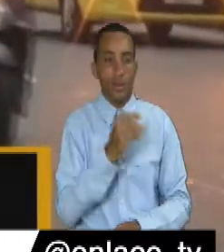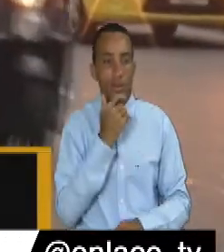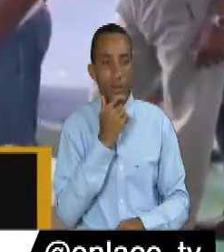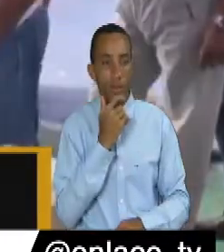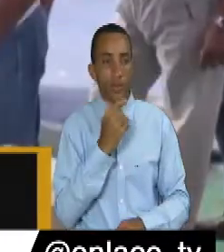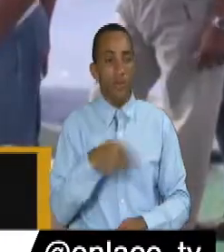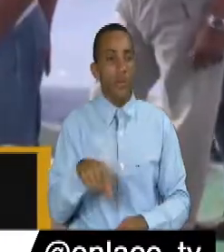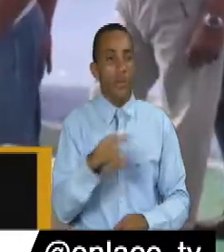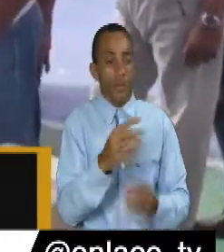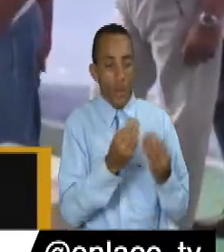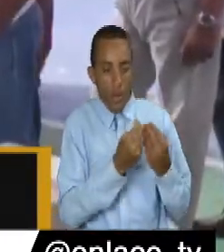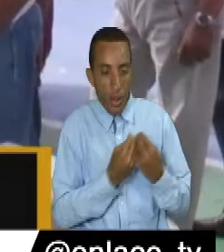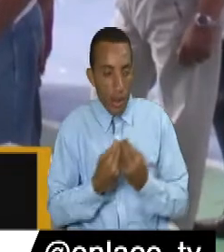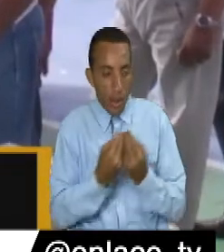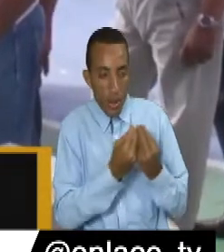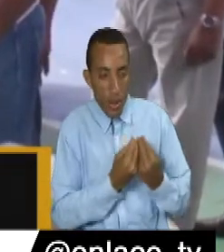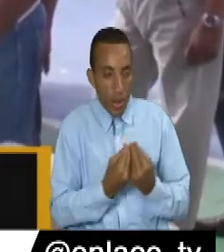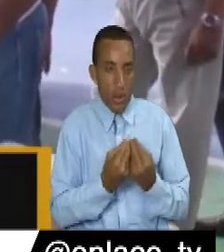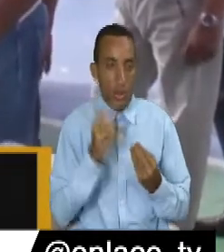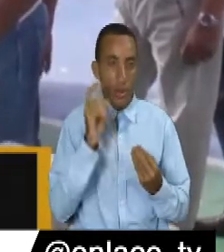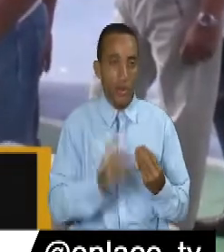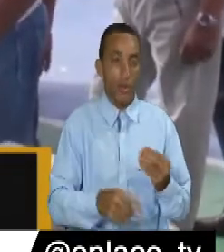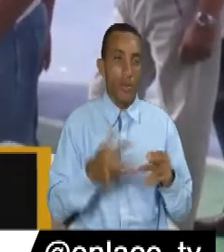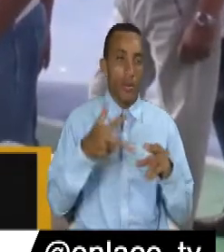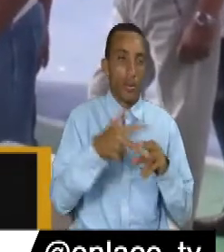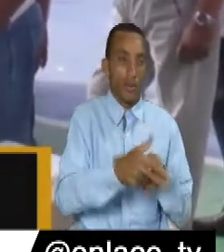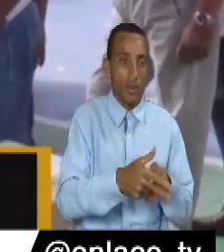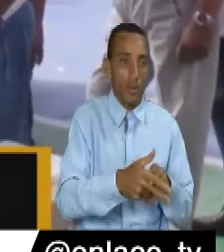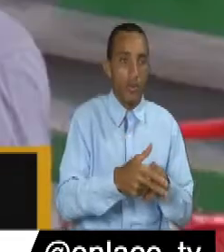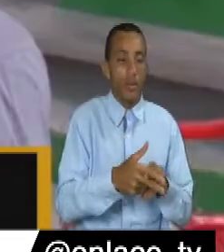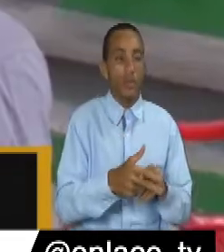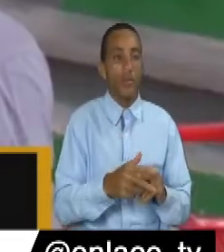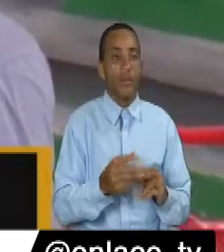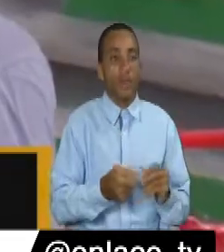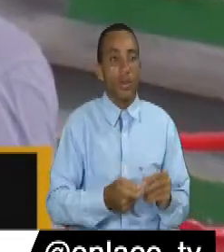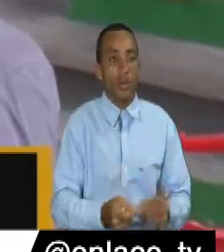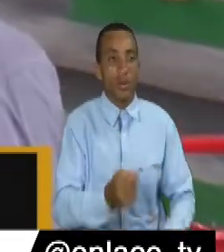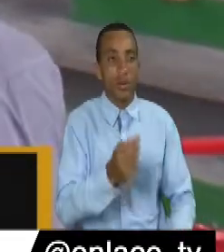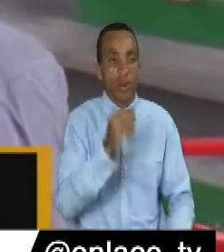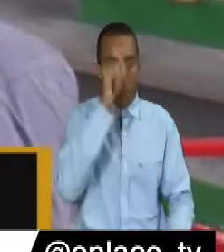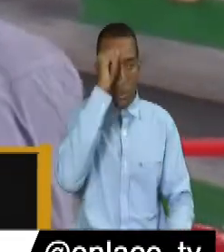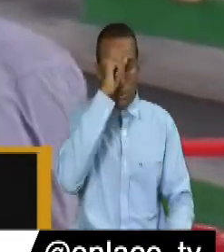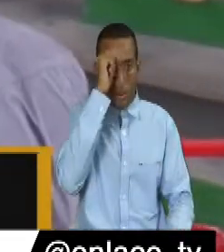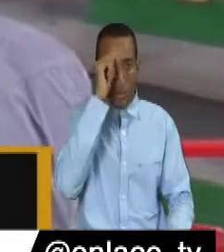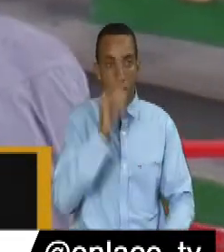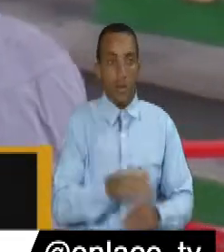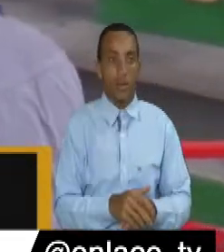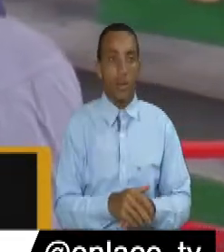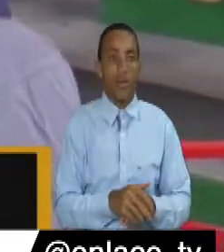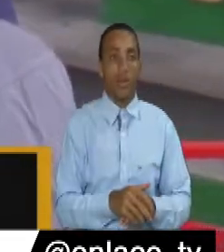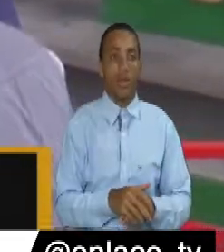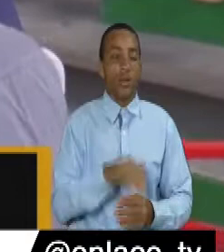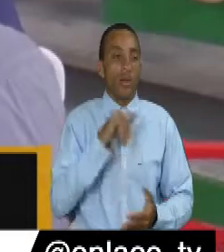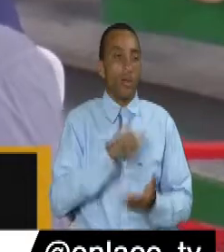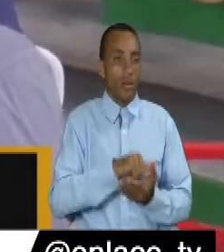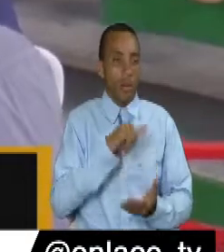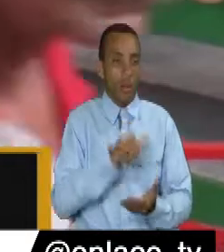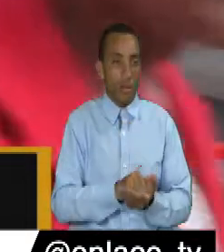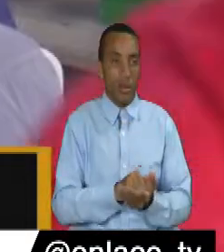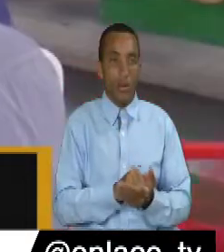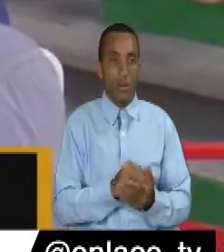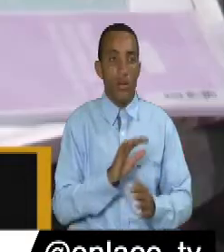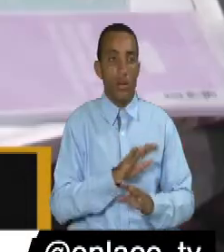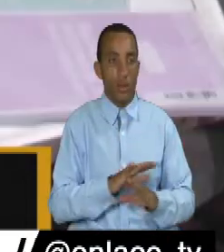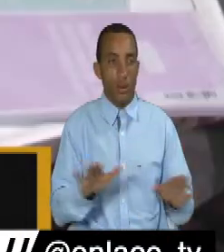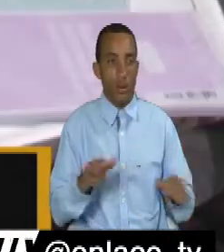el Consejo falla sobre lo comentado, debía suspenderse el proceso revocatorio del próximo domingo. En menos de 24 horas, la misma jueza determina que no es competente